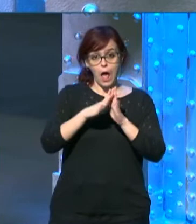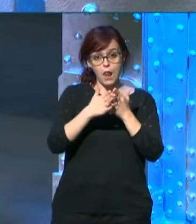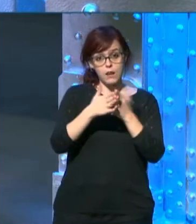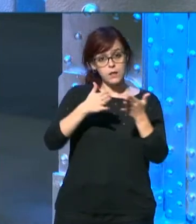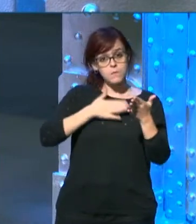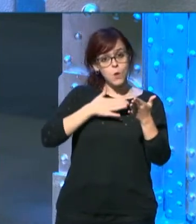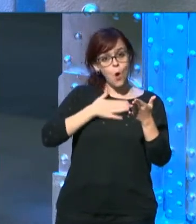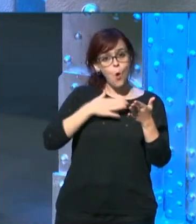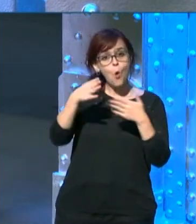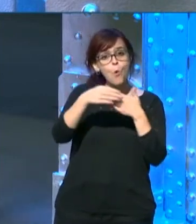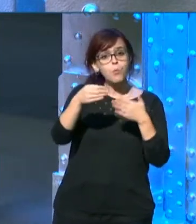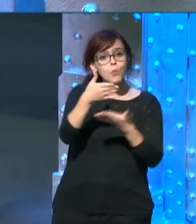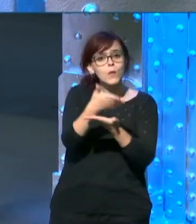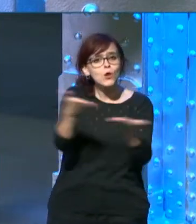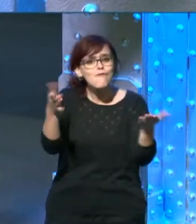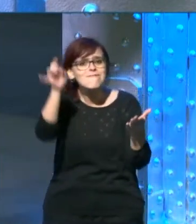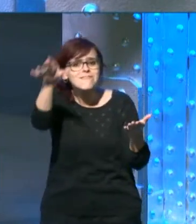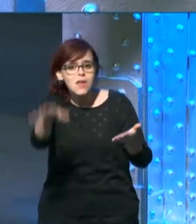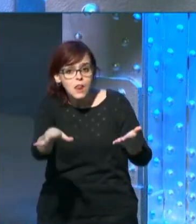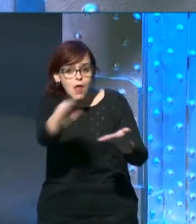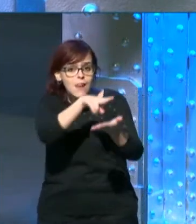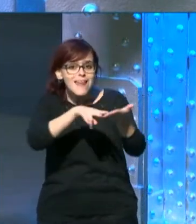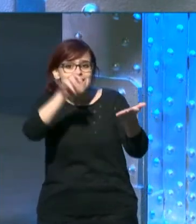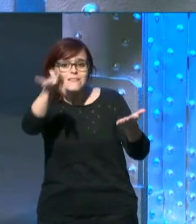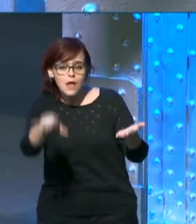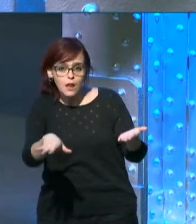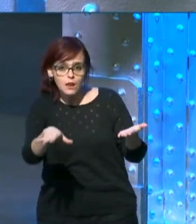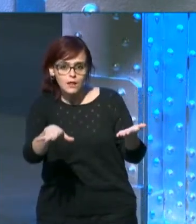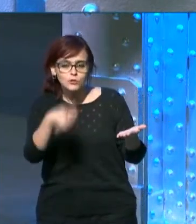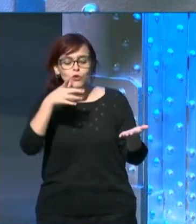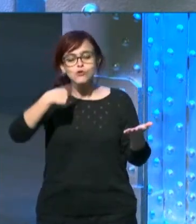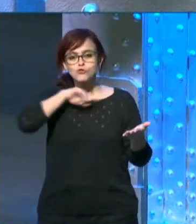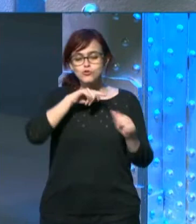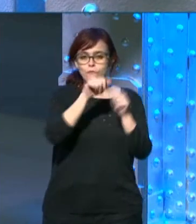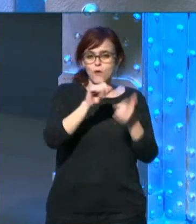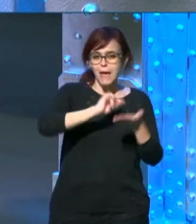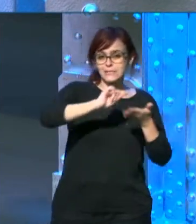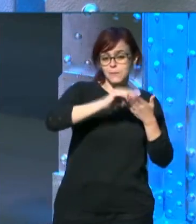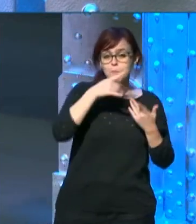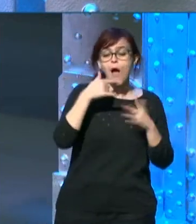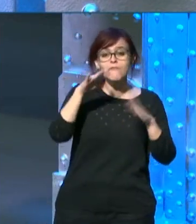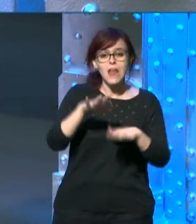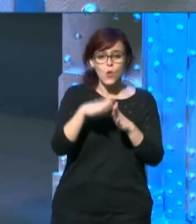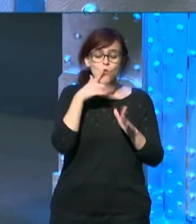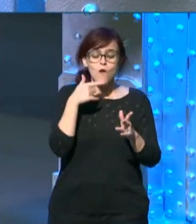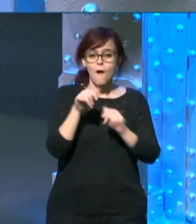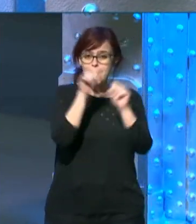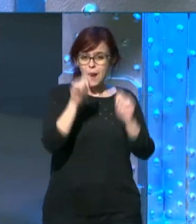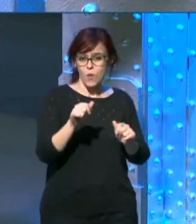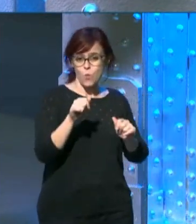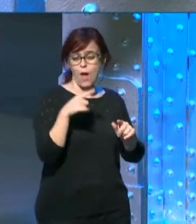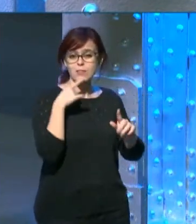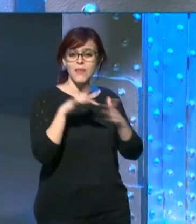vamos a escribir en él? En definitiva, estábamos trabajando en construir la visión que es ¿quién va a leer un manual de métodos ágiles